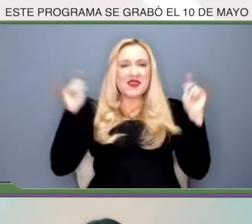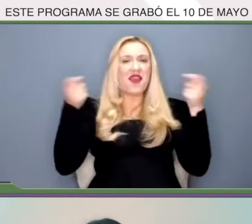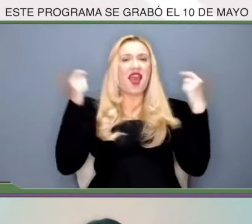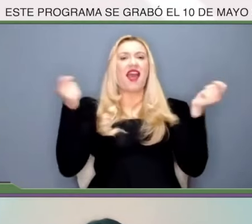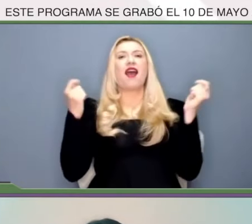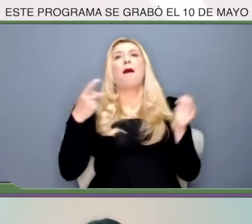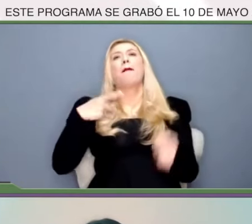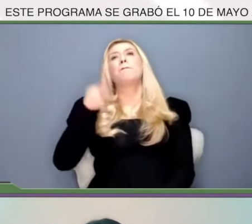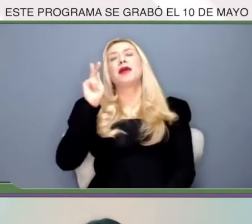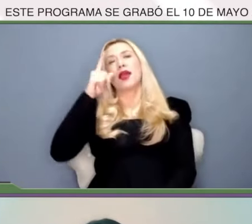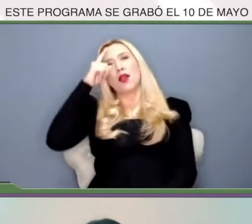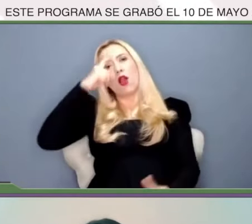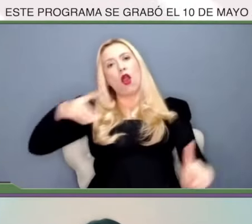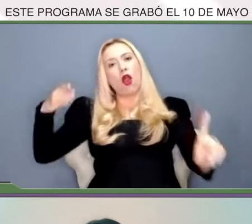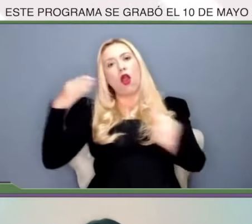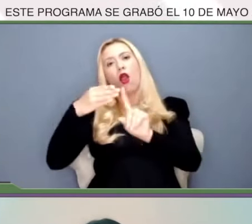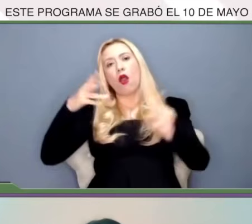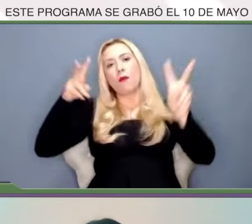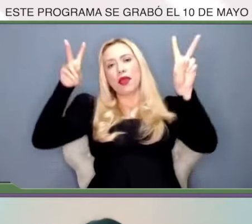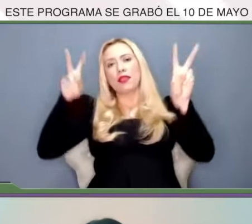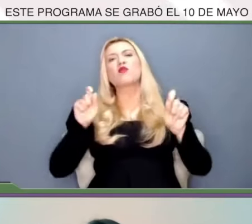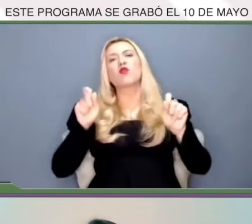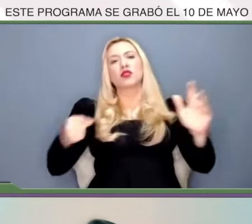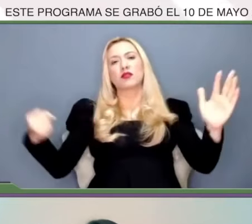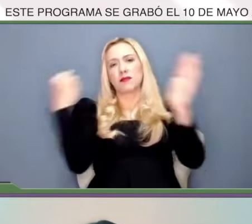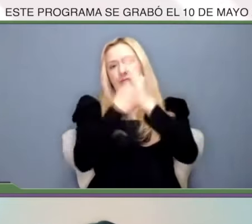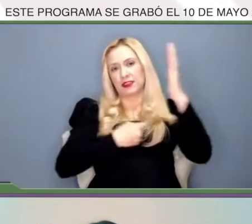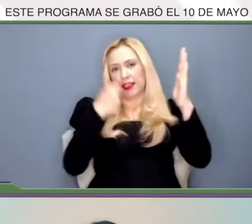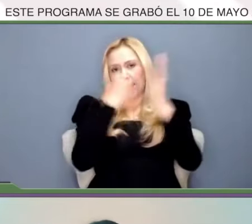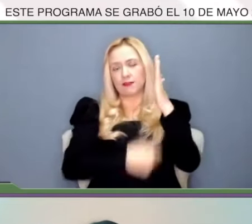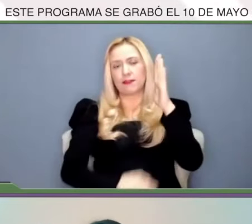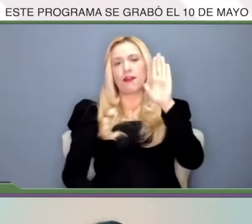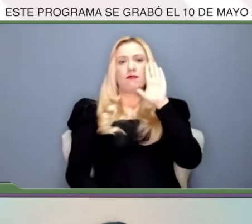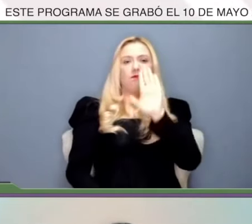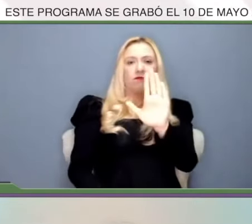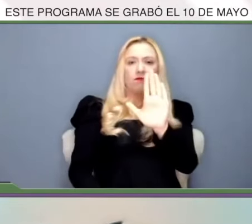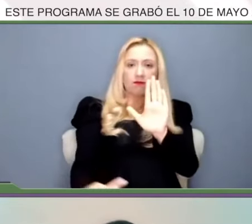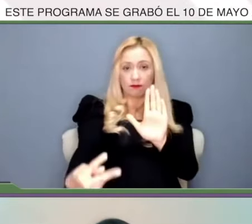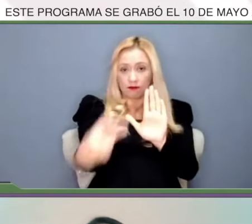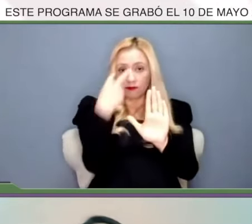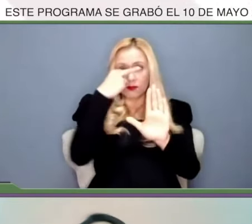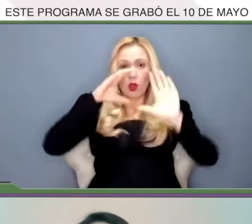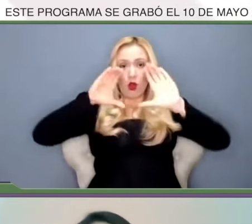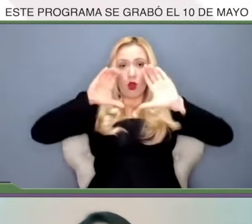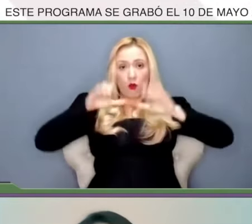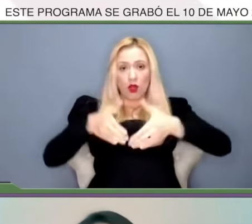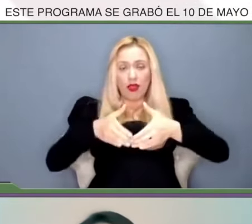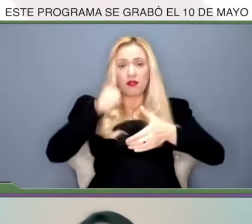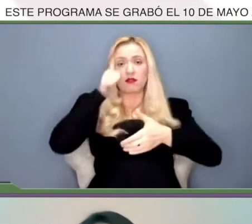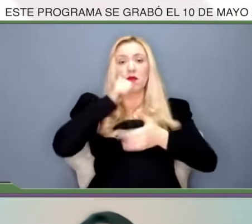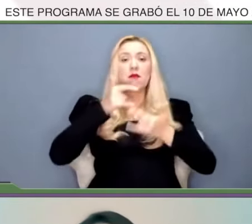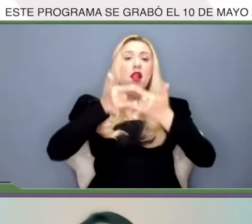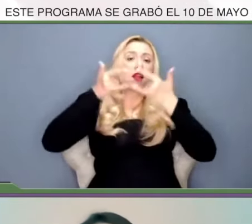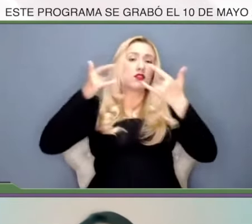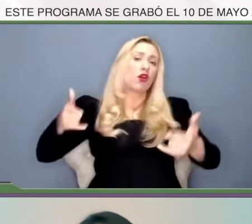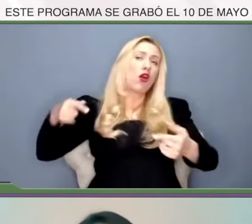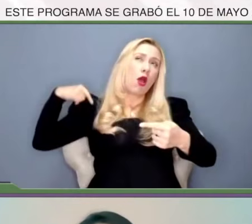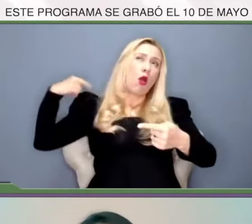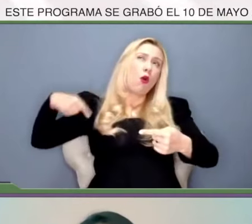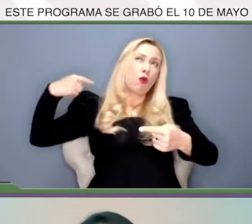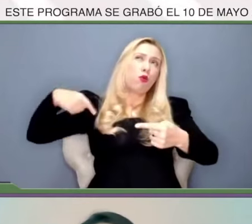objetivo es de exigencia, de visibilización de una comunidad excluida históricamente y que ha